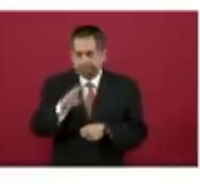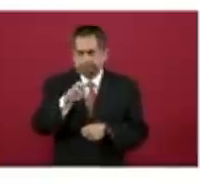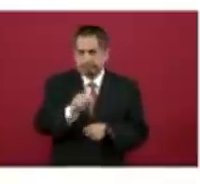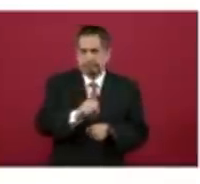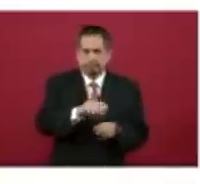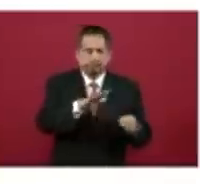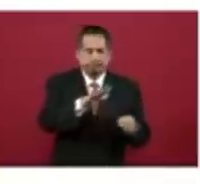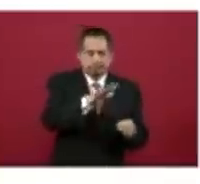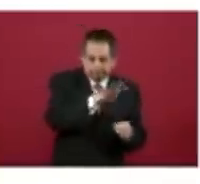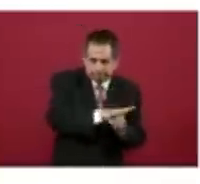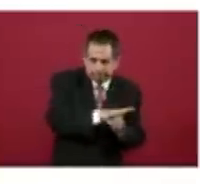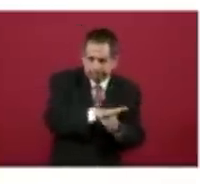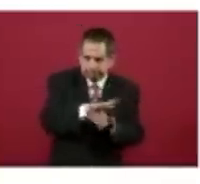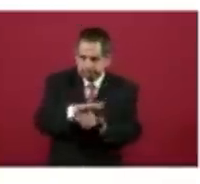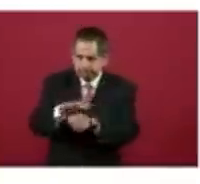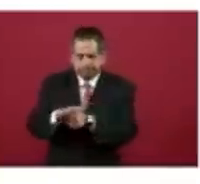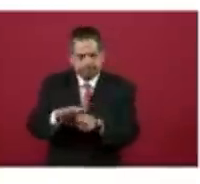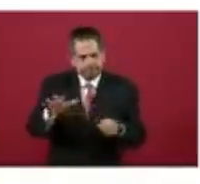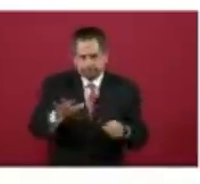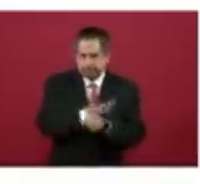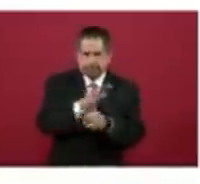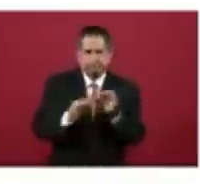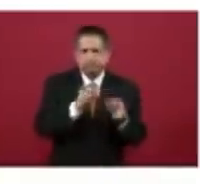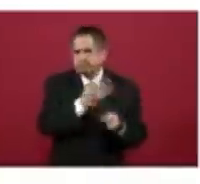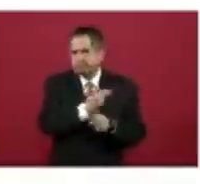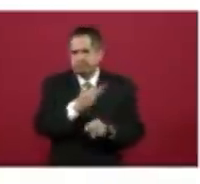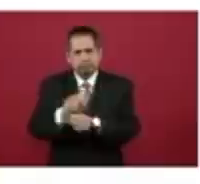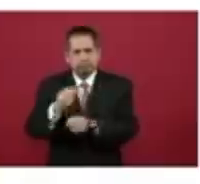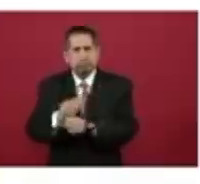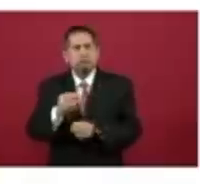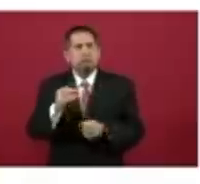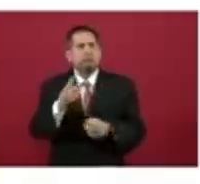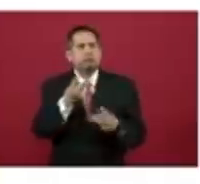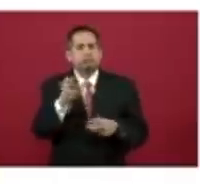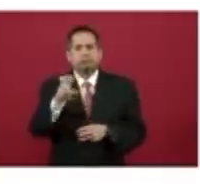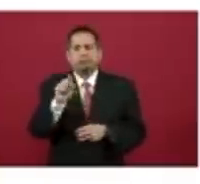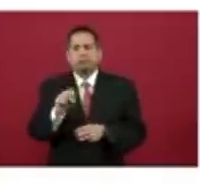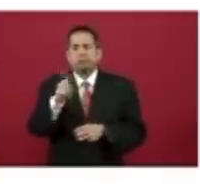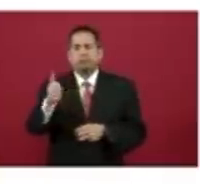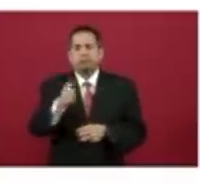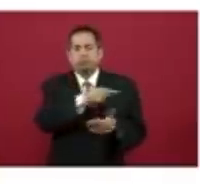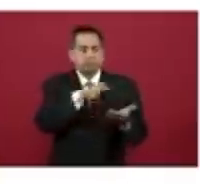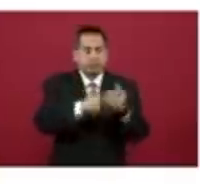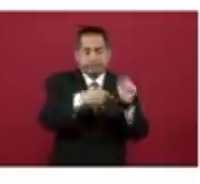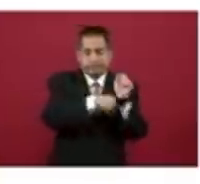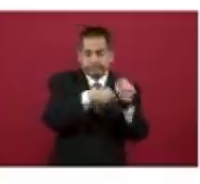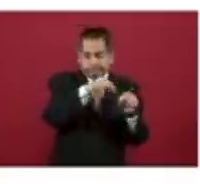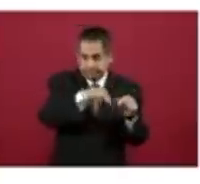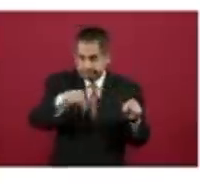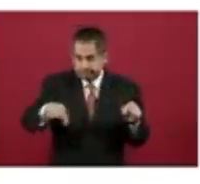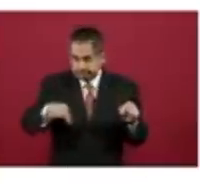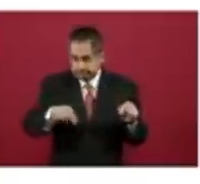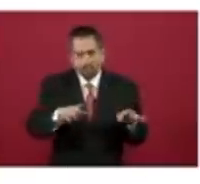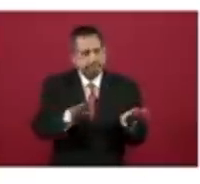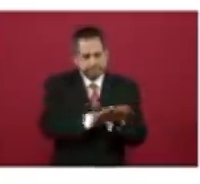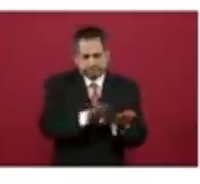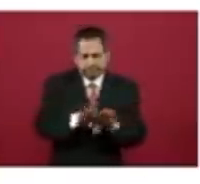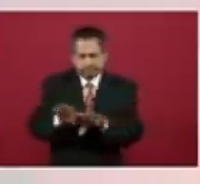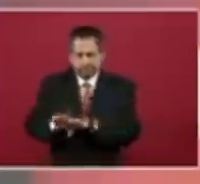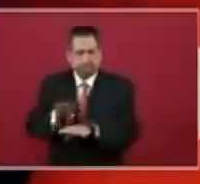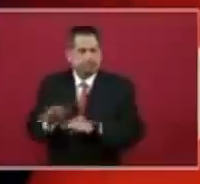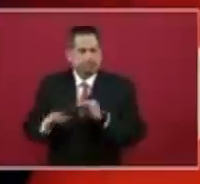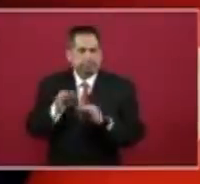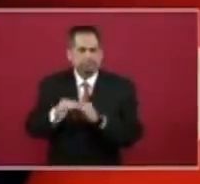tapar bien de una manera efectiva 366 tomas clandestinas y se continúa con ese